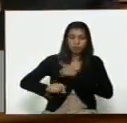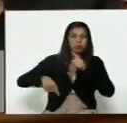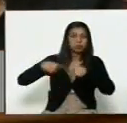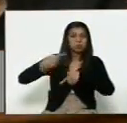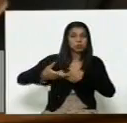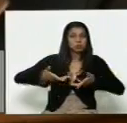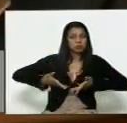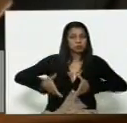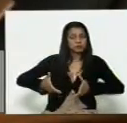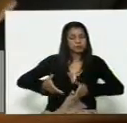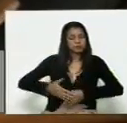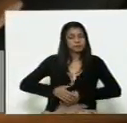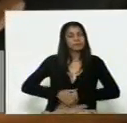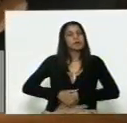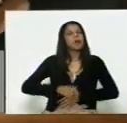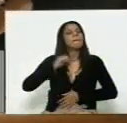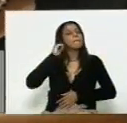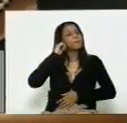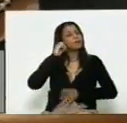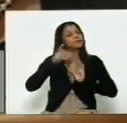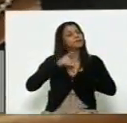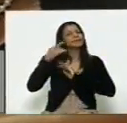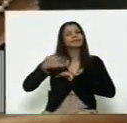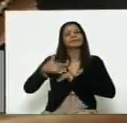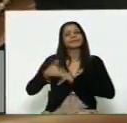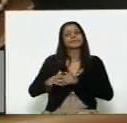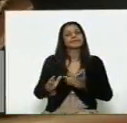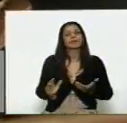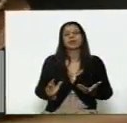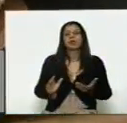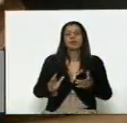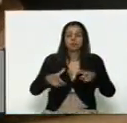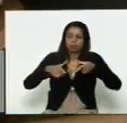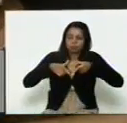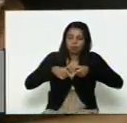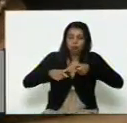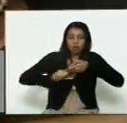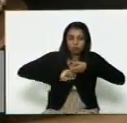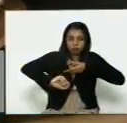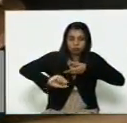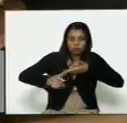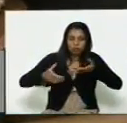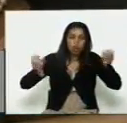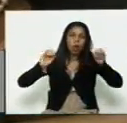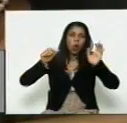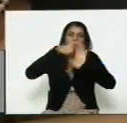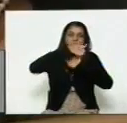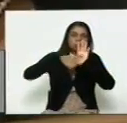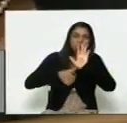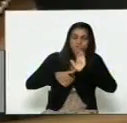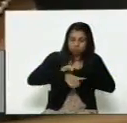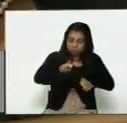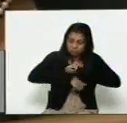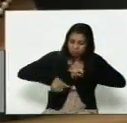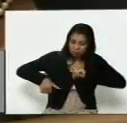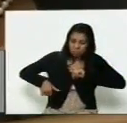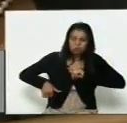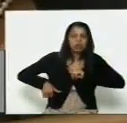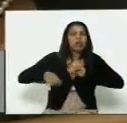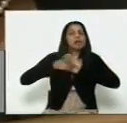posparto, tienen derecho, en caso de parto vaginal o cesárea, a recibir una asistencia